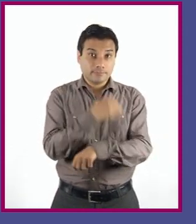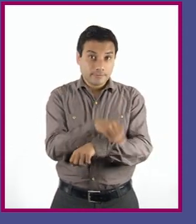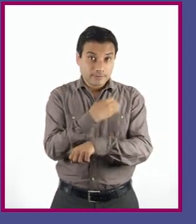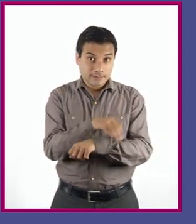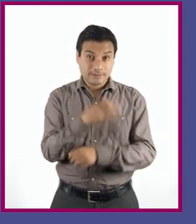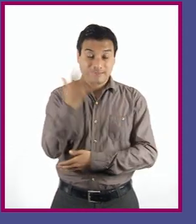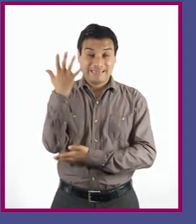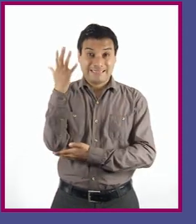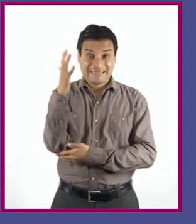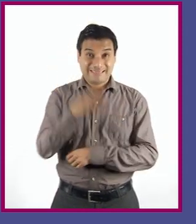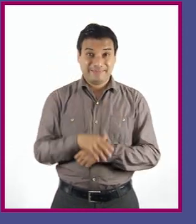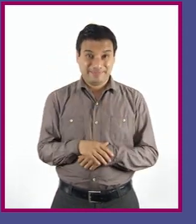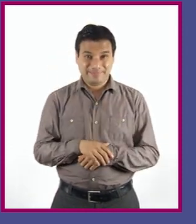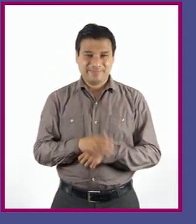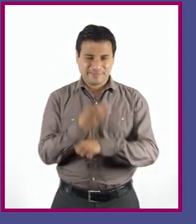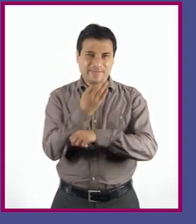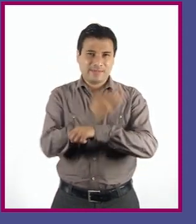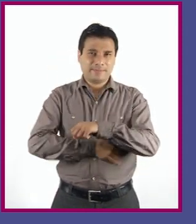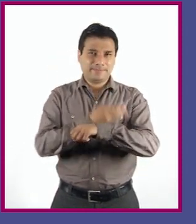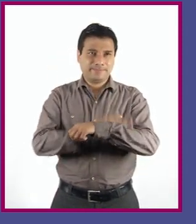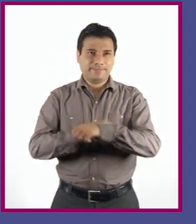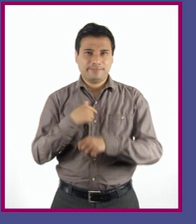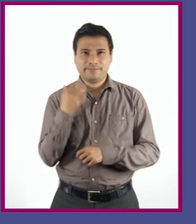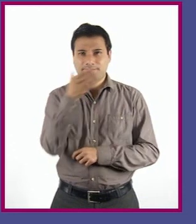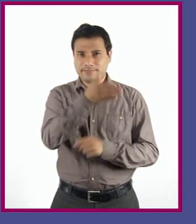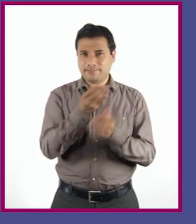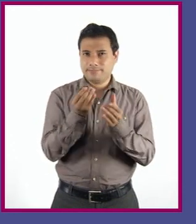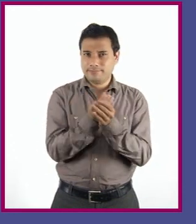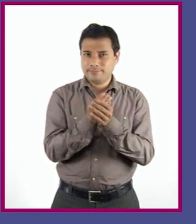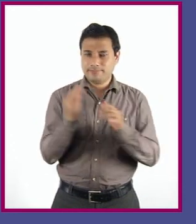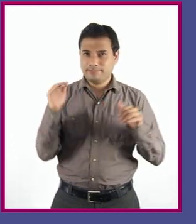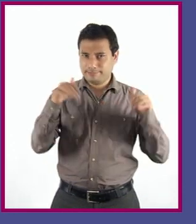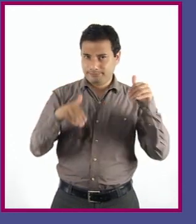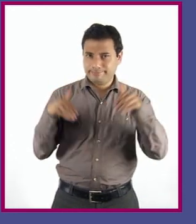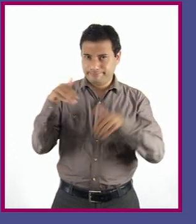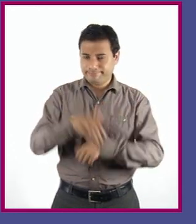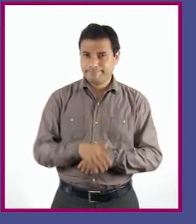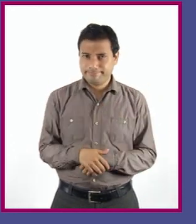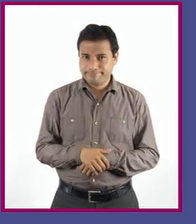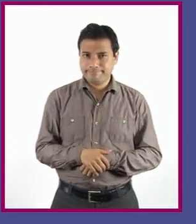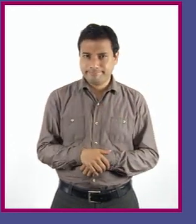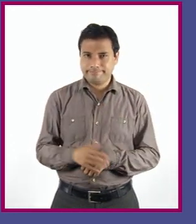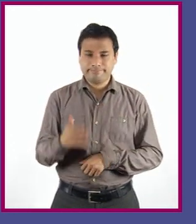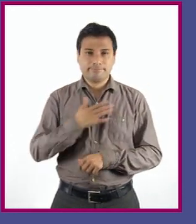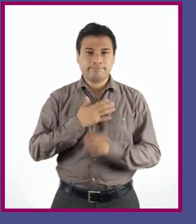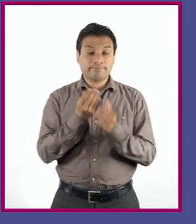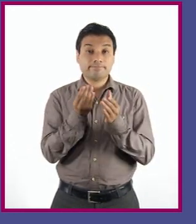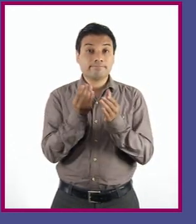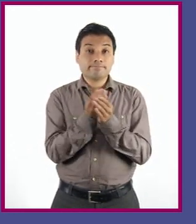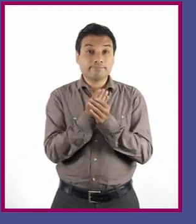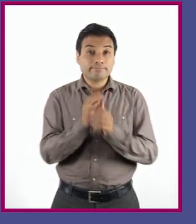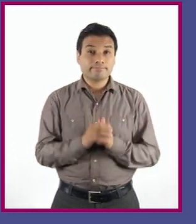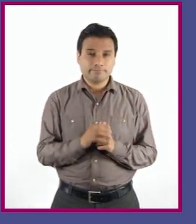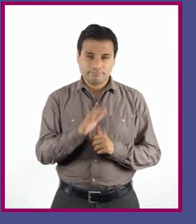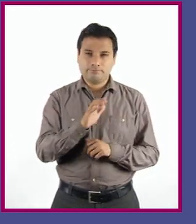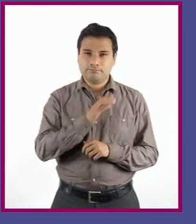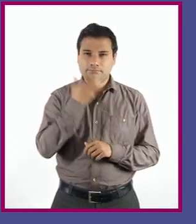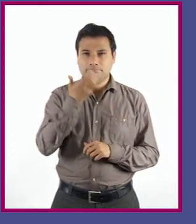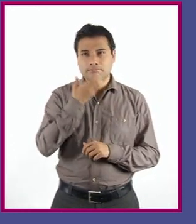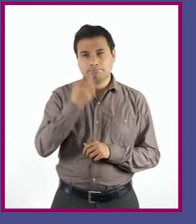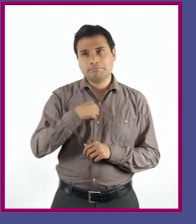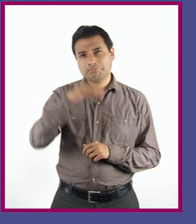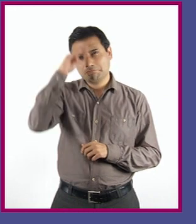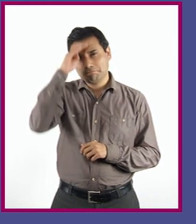kinder, acudía por las tardes a clases de natación. Y durante mis clases muchas veces me descubrí pensando en